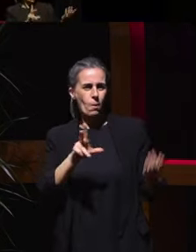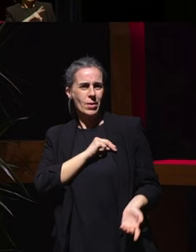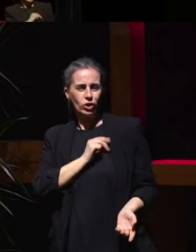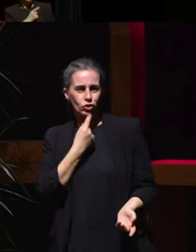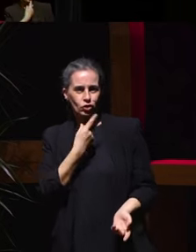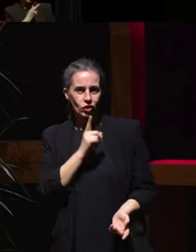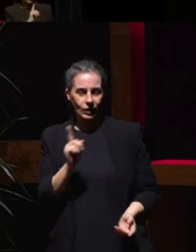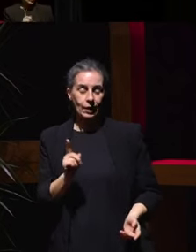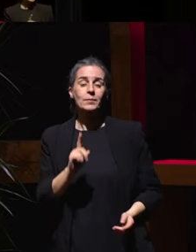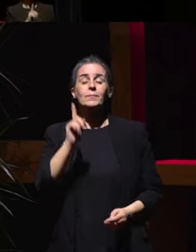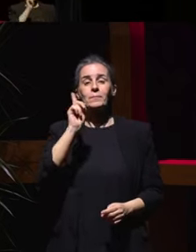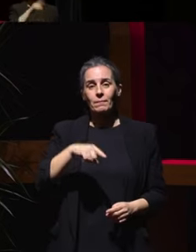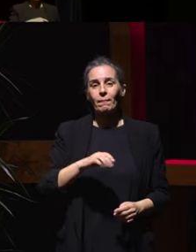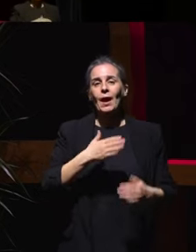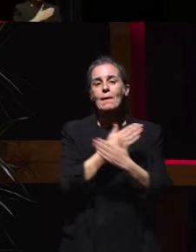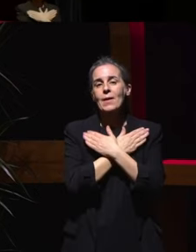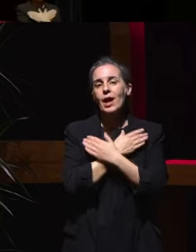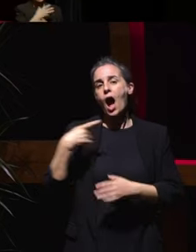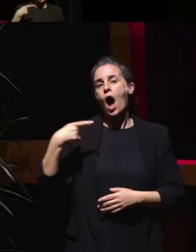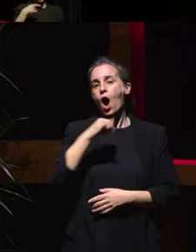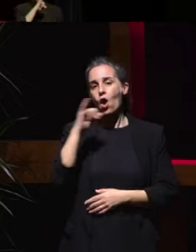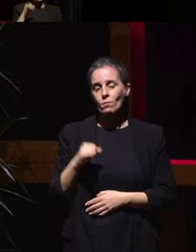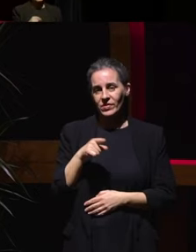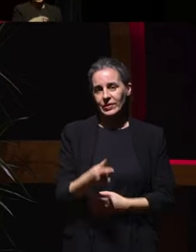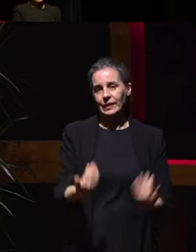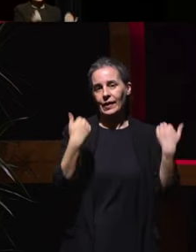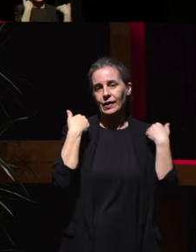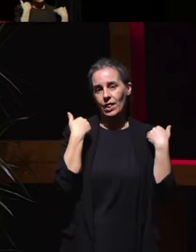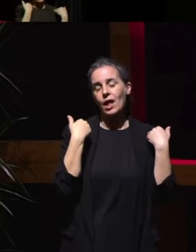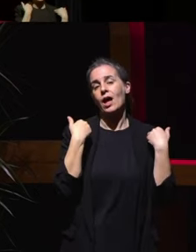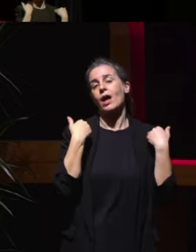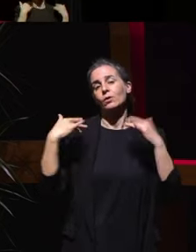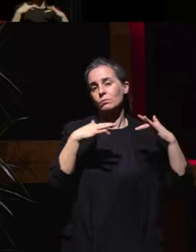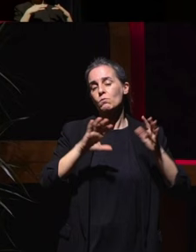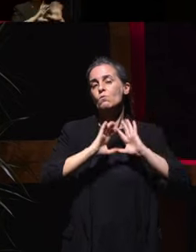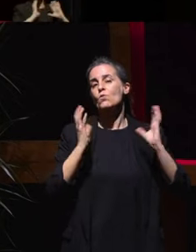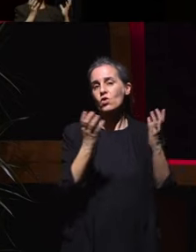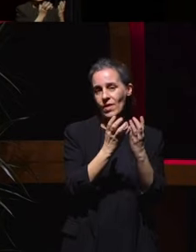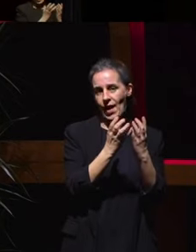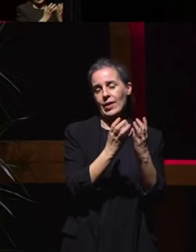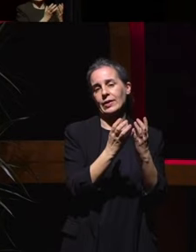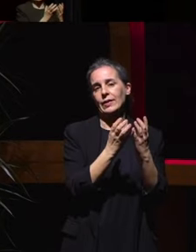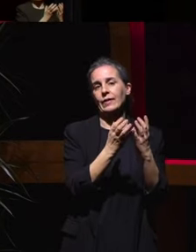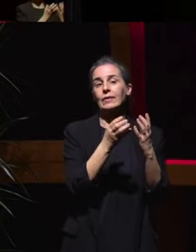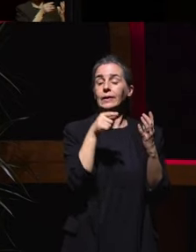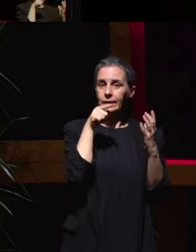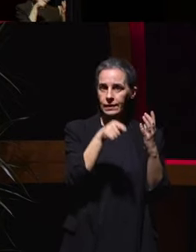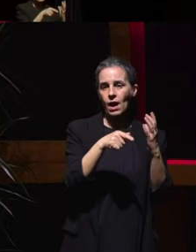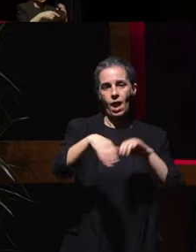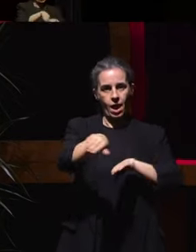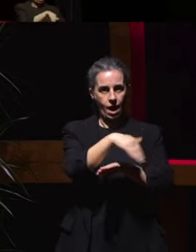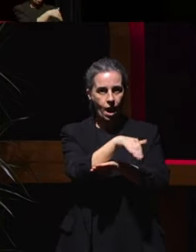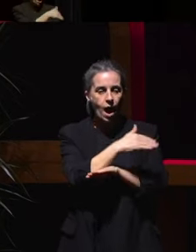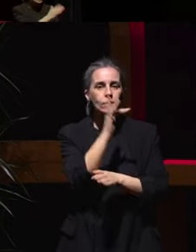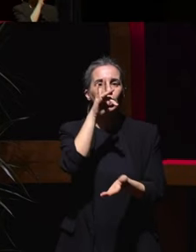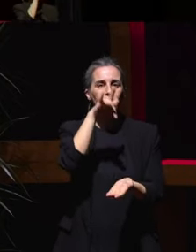después, María Gómez, que fue la encargada de hacer el Mundial hace unos años para Mediaset, pues por la calle tuvo que